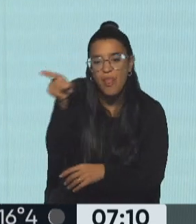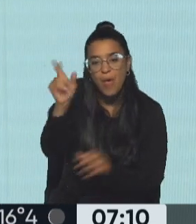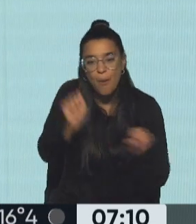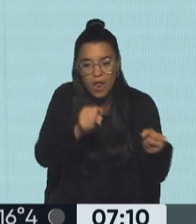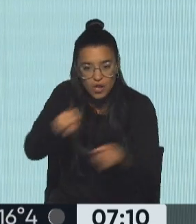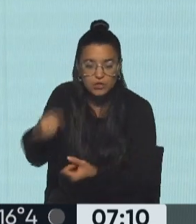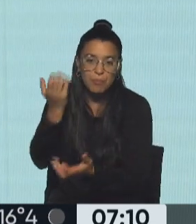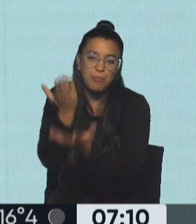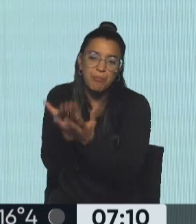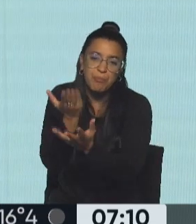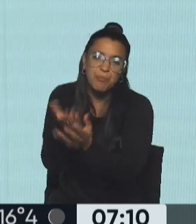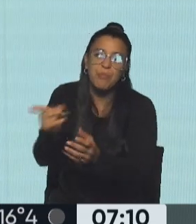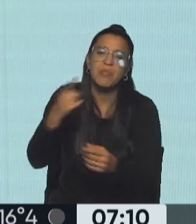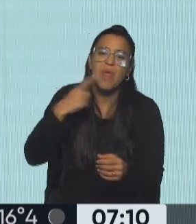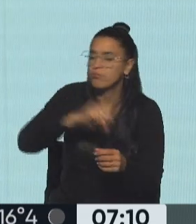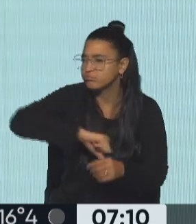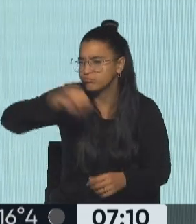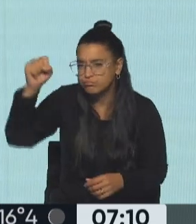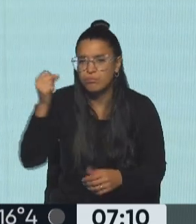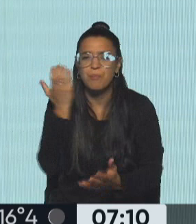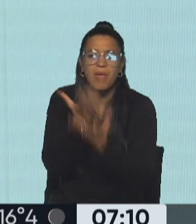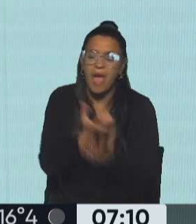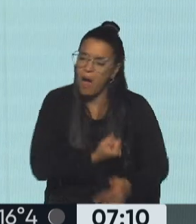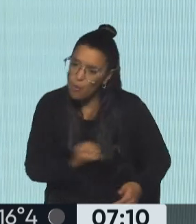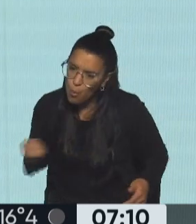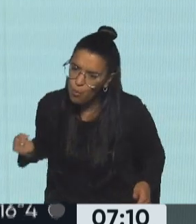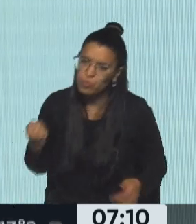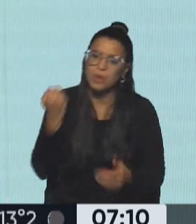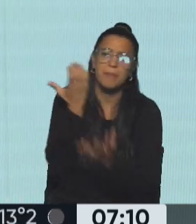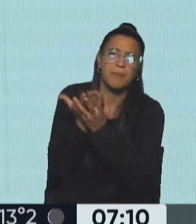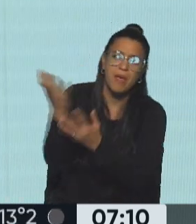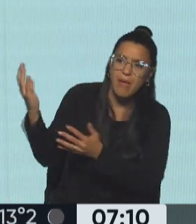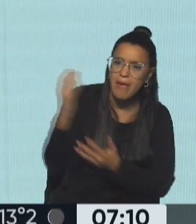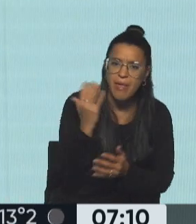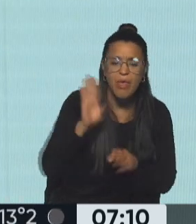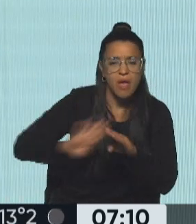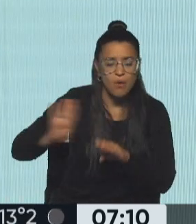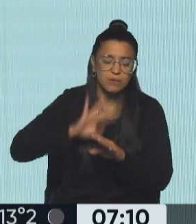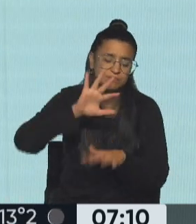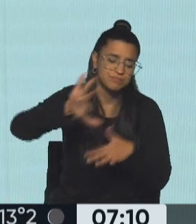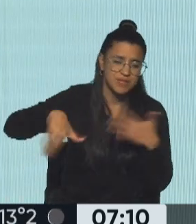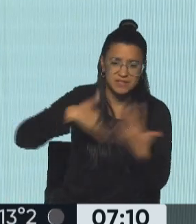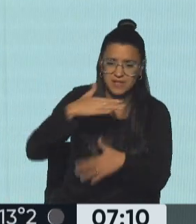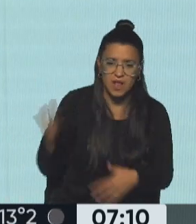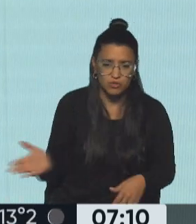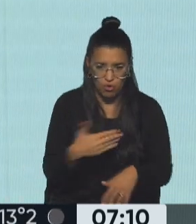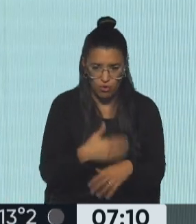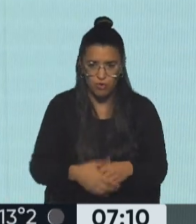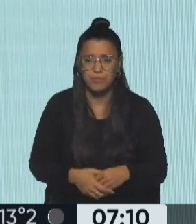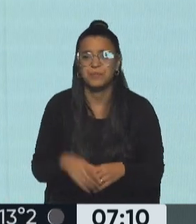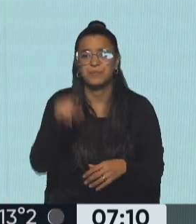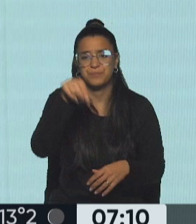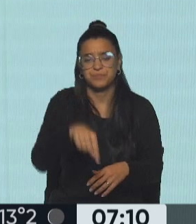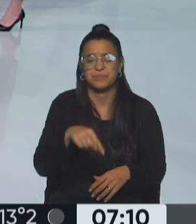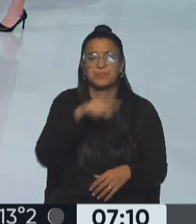pedían violentamente por una devaluación por un ajuste por un endeudamiento bueno cosas que mezcla No es cierto que se conjugan ahora